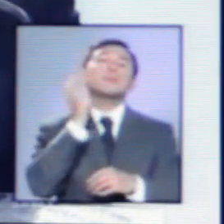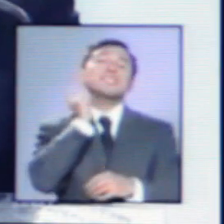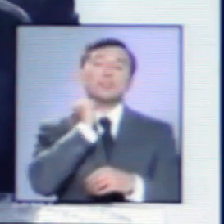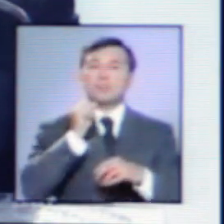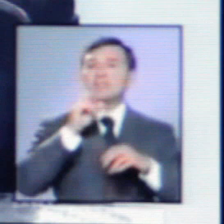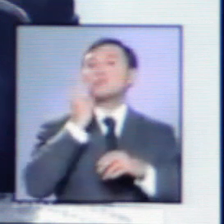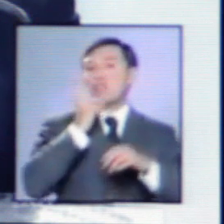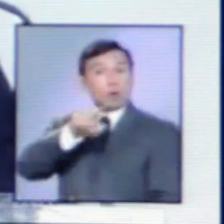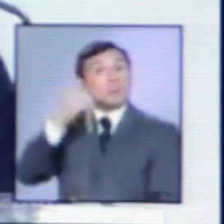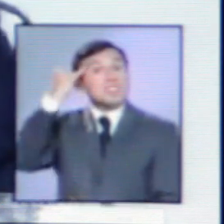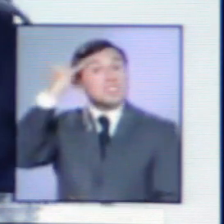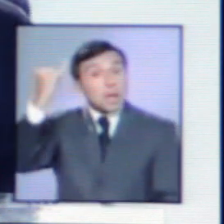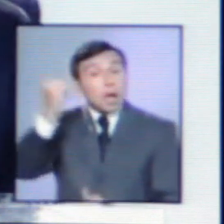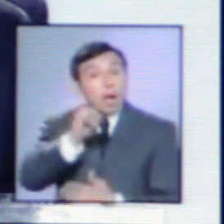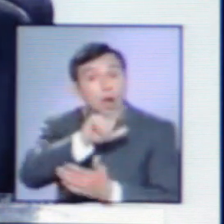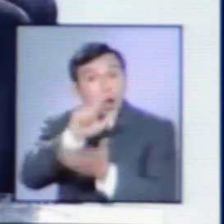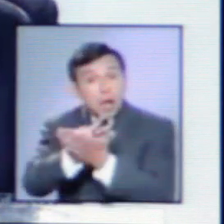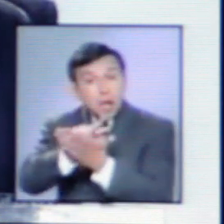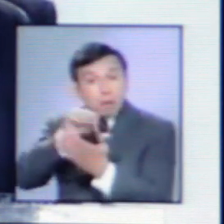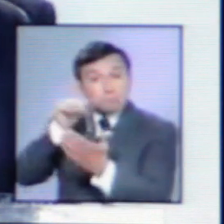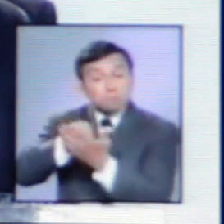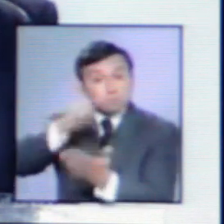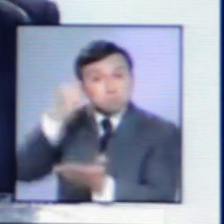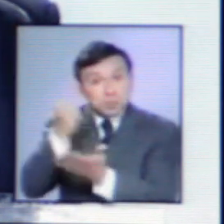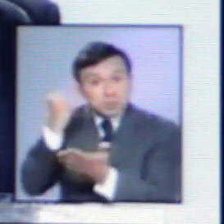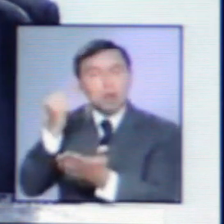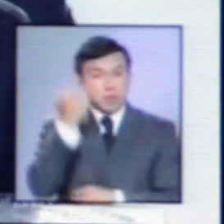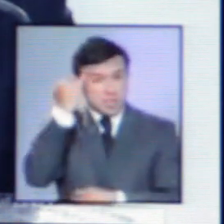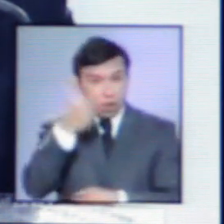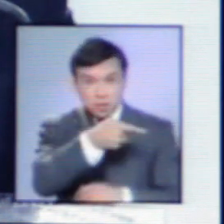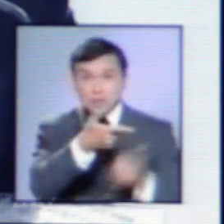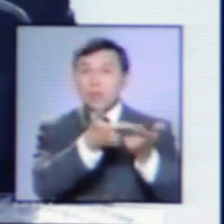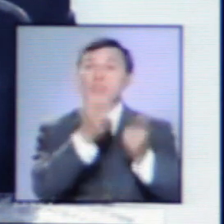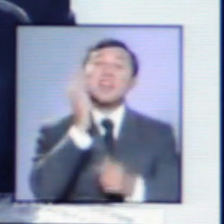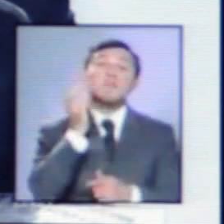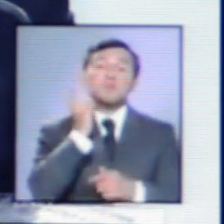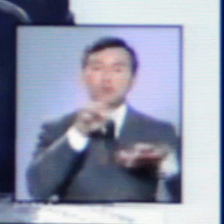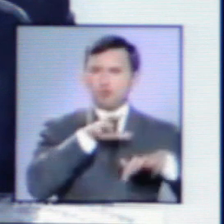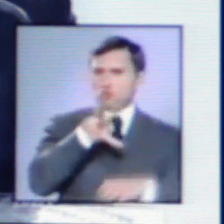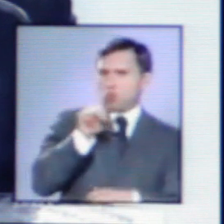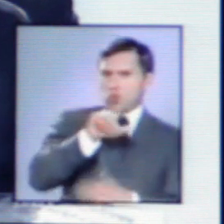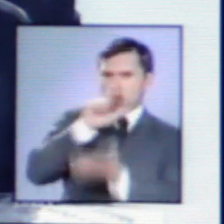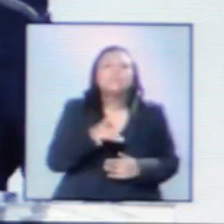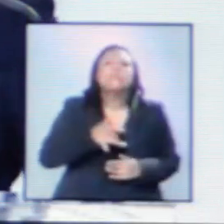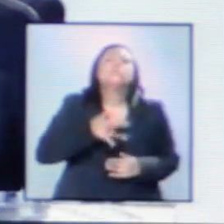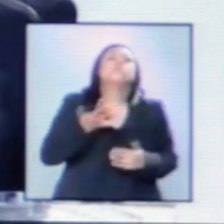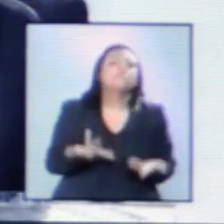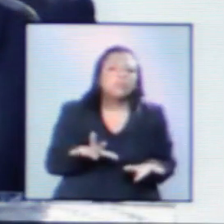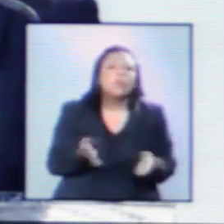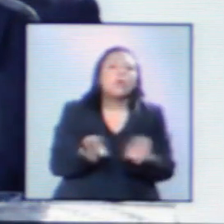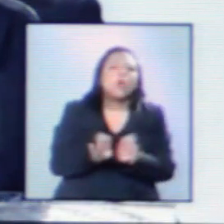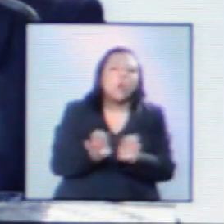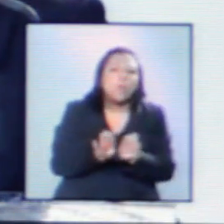esta reforma laboral, 400.000 empleos formales, tendríamos mayor creación de empleos, de